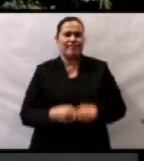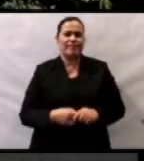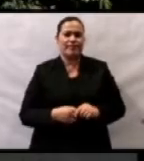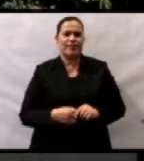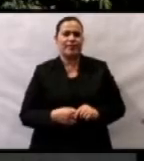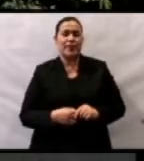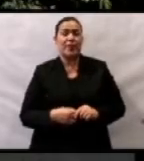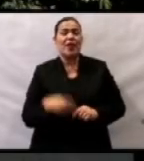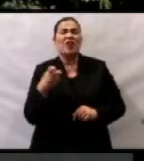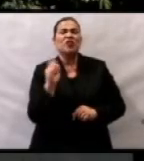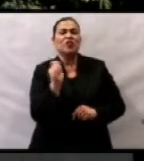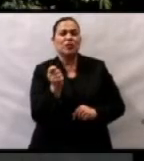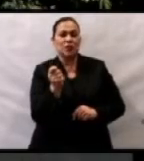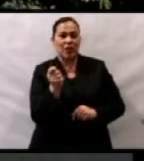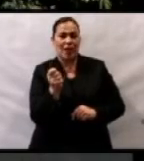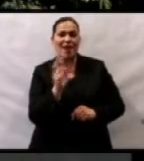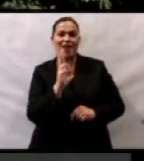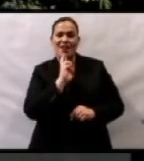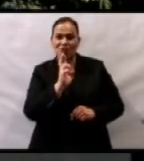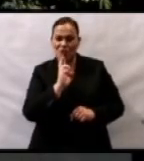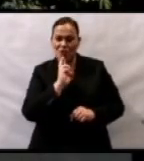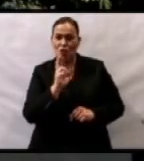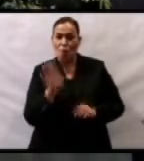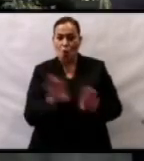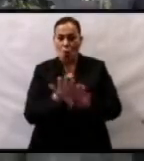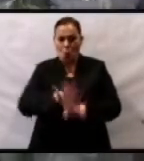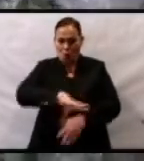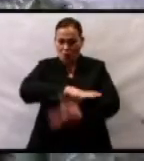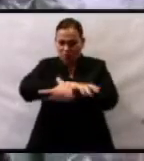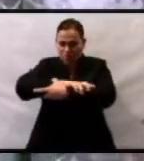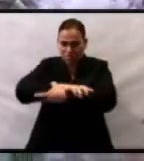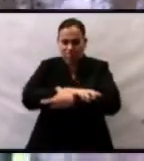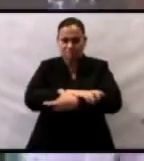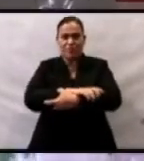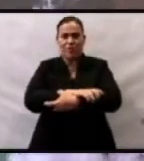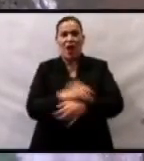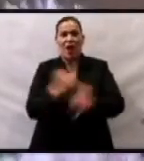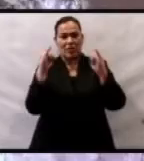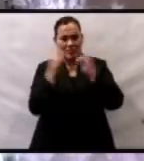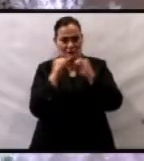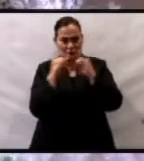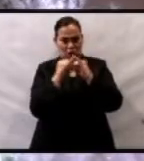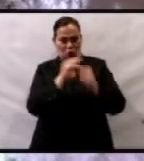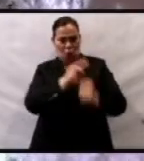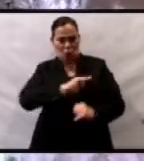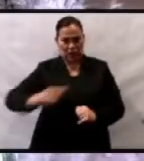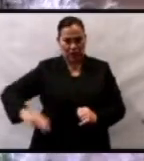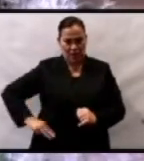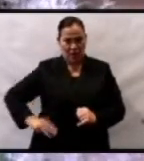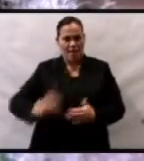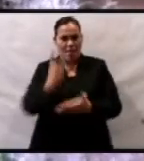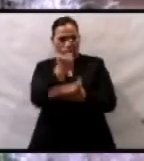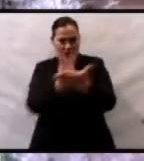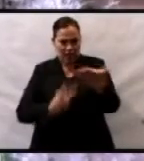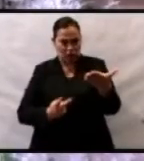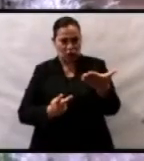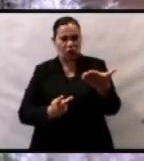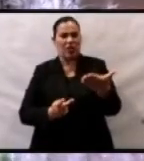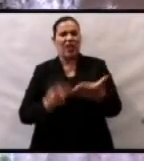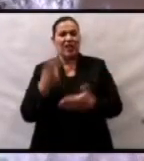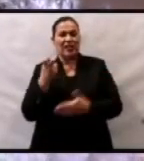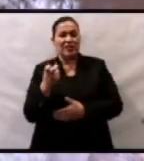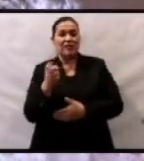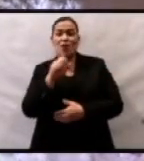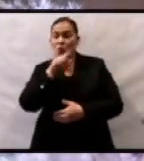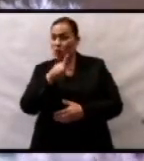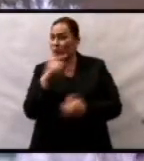Esto es resultado de haber fortalecido al Instituto Municipal de Planeación, que también llevó